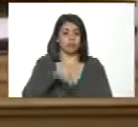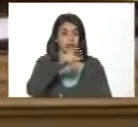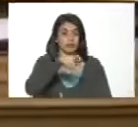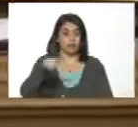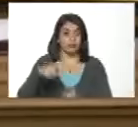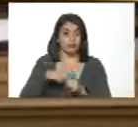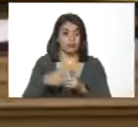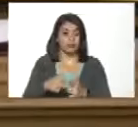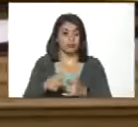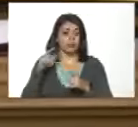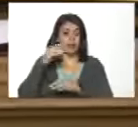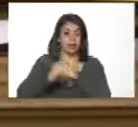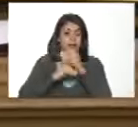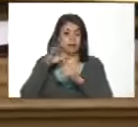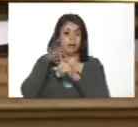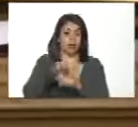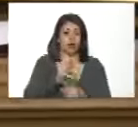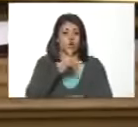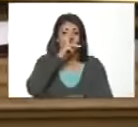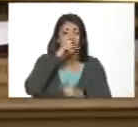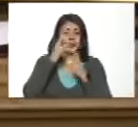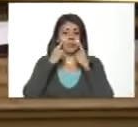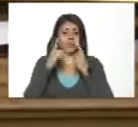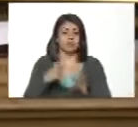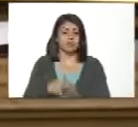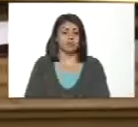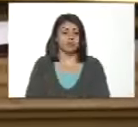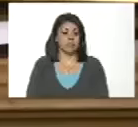fascistas que perpetraron tan horrendo hecho.